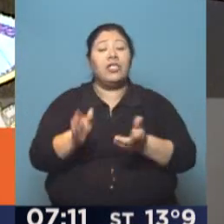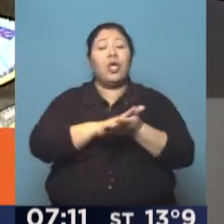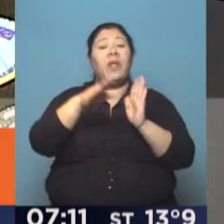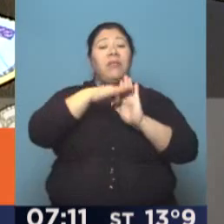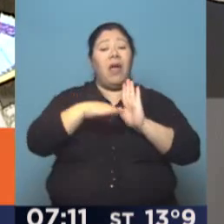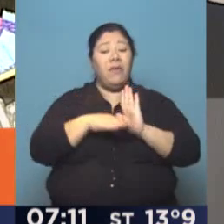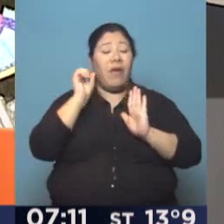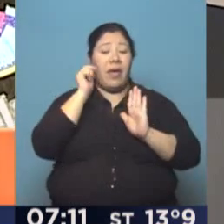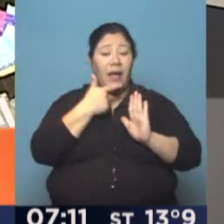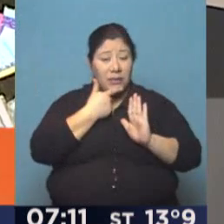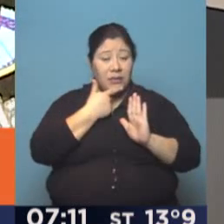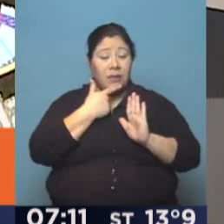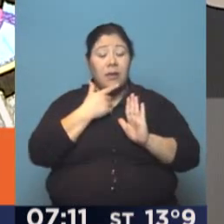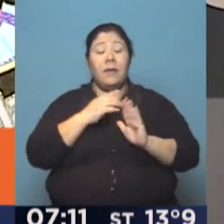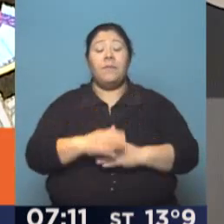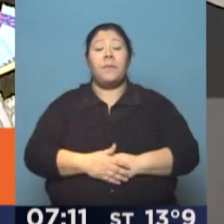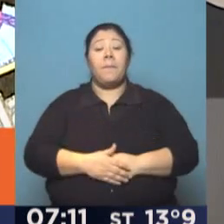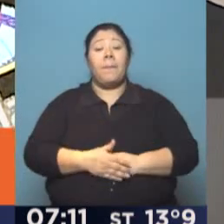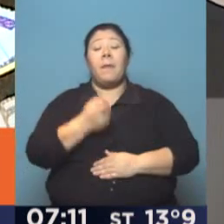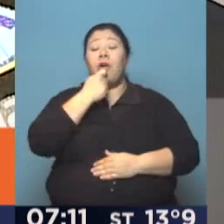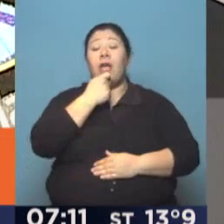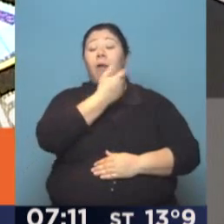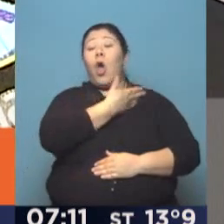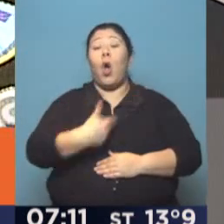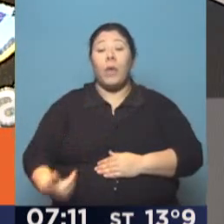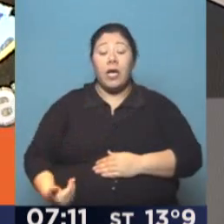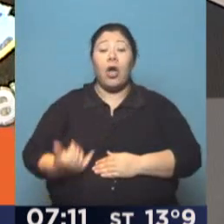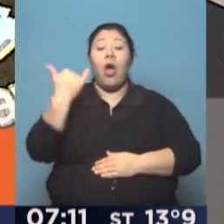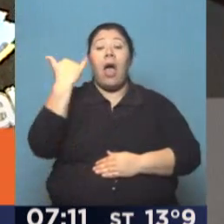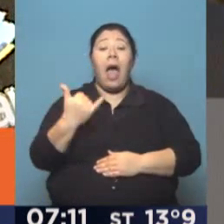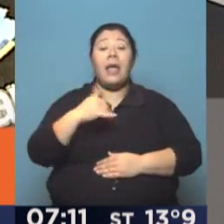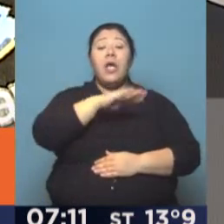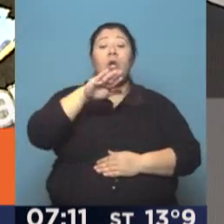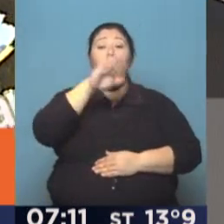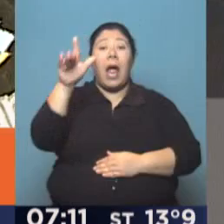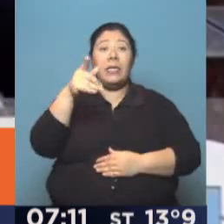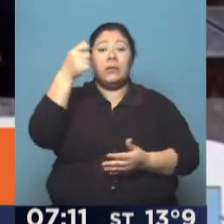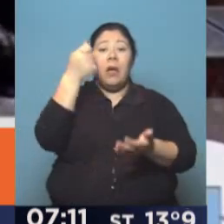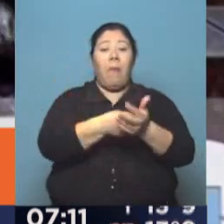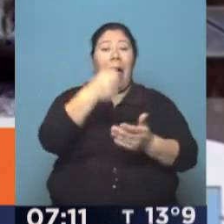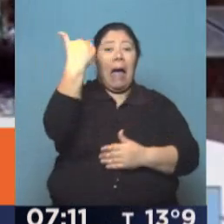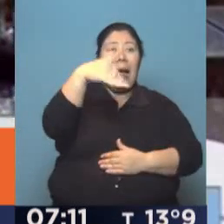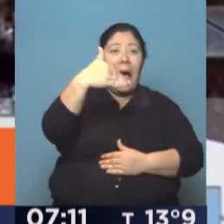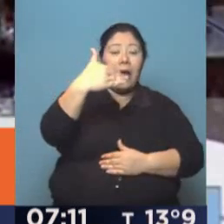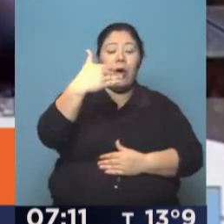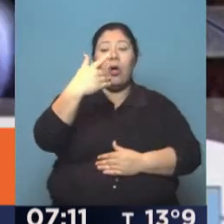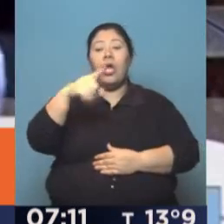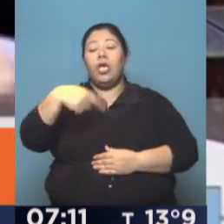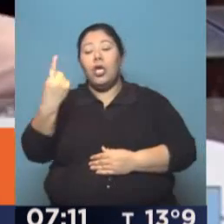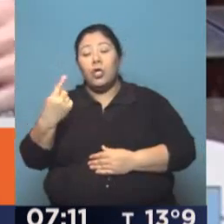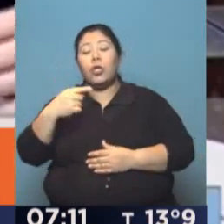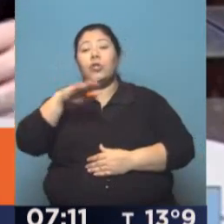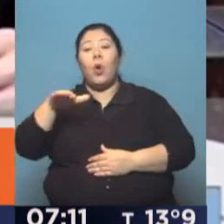es injusto e irrazonable que en zonas menos desarrolladas del país se pague más que en las zonas con mayor desarrollo, y esto tiene que entenderlo el gobierno,